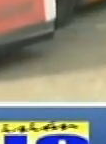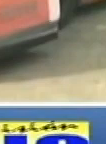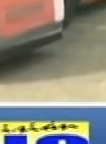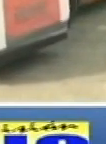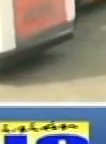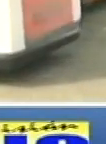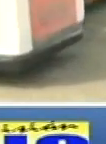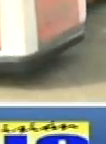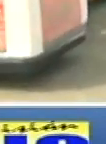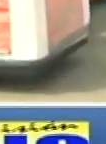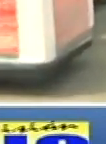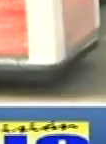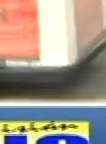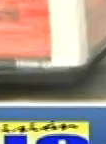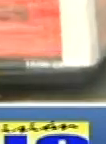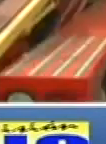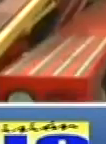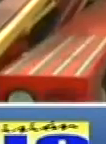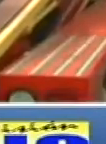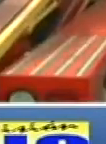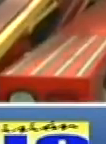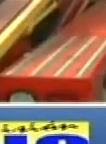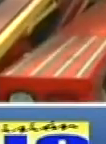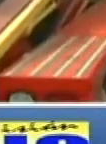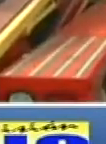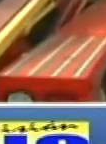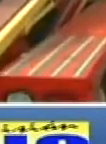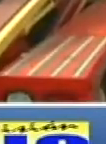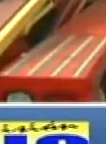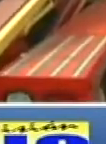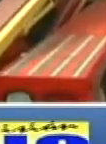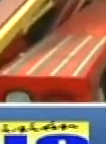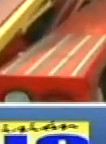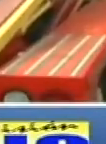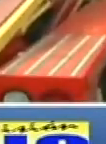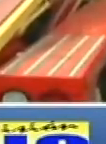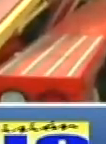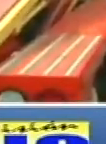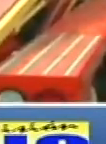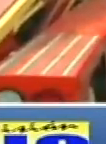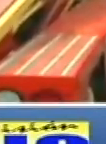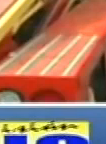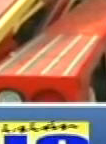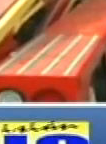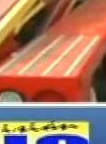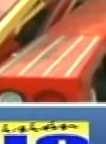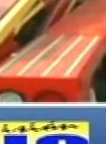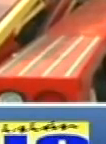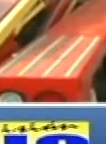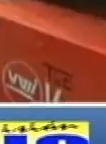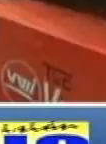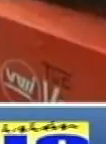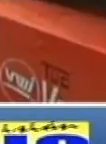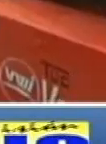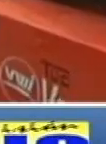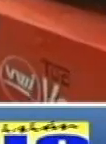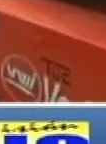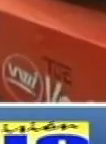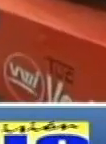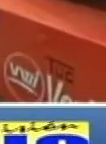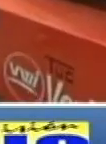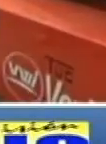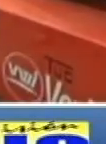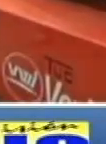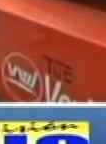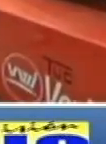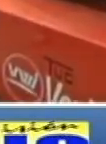atendido 1.975 millones de casos, hemos hecho exámenes por 720 millones. Bueno, ha llegado una